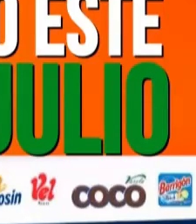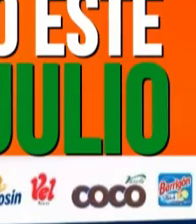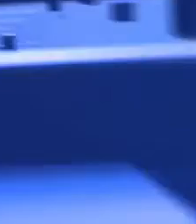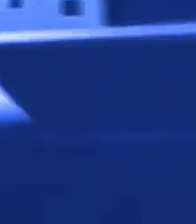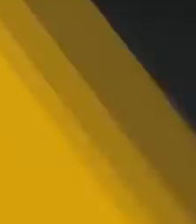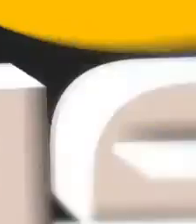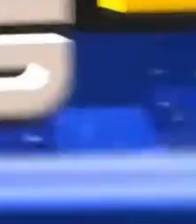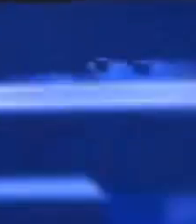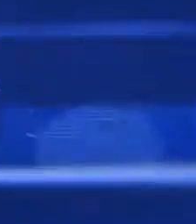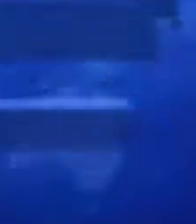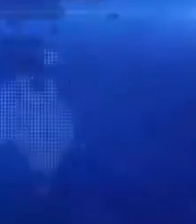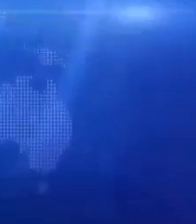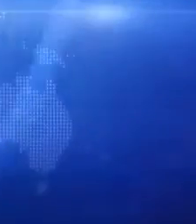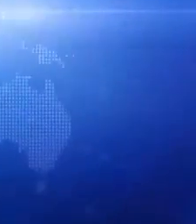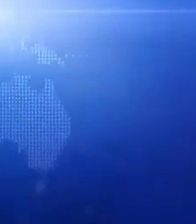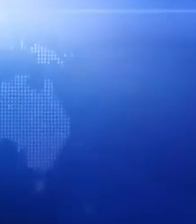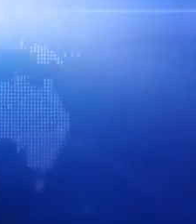te da más.